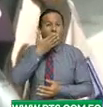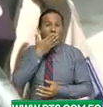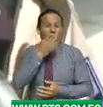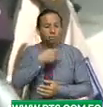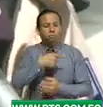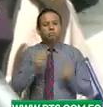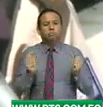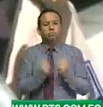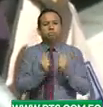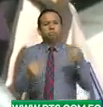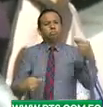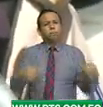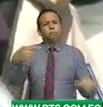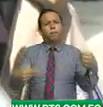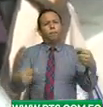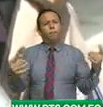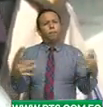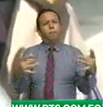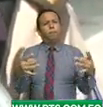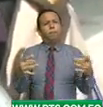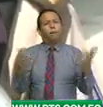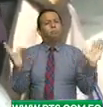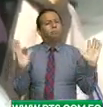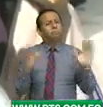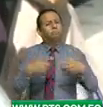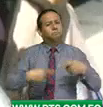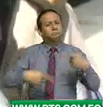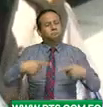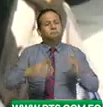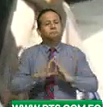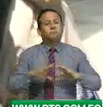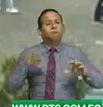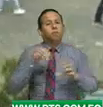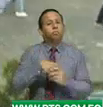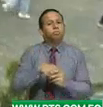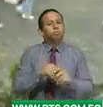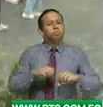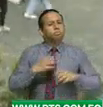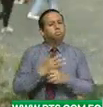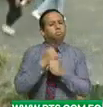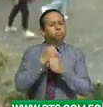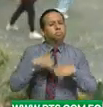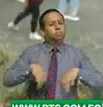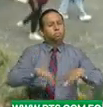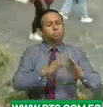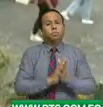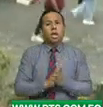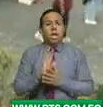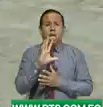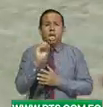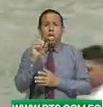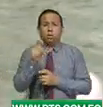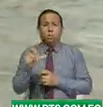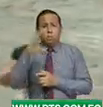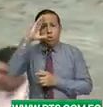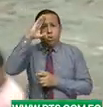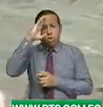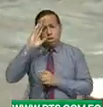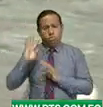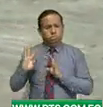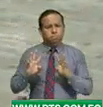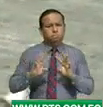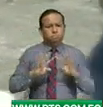personal policial para garantizar la seguridad del evento. Más de 500 uniformados custodiarán el continuo orden del centro de